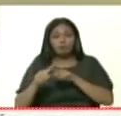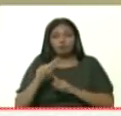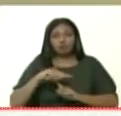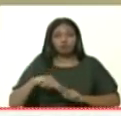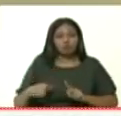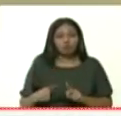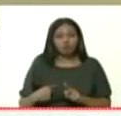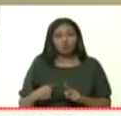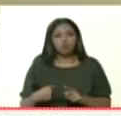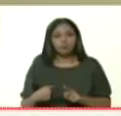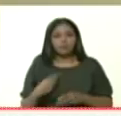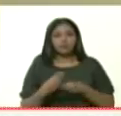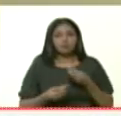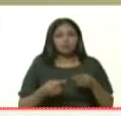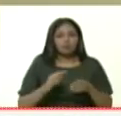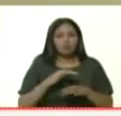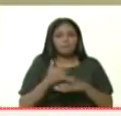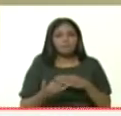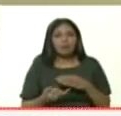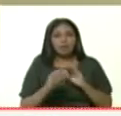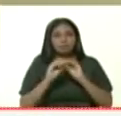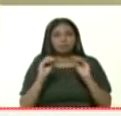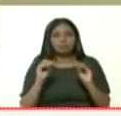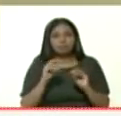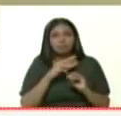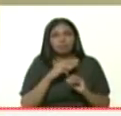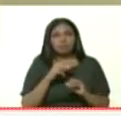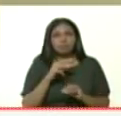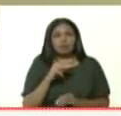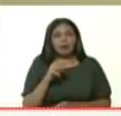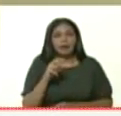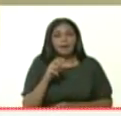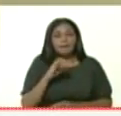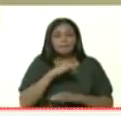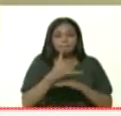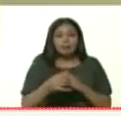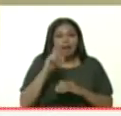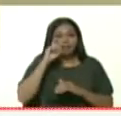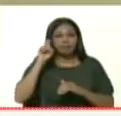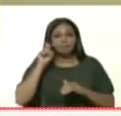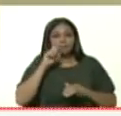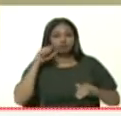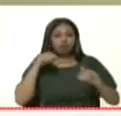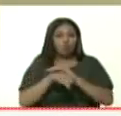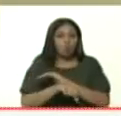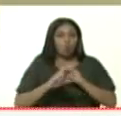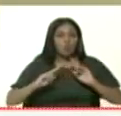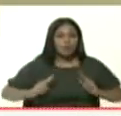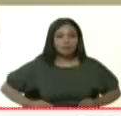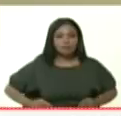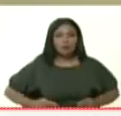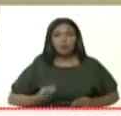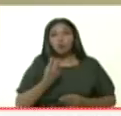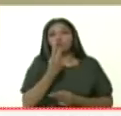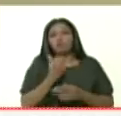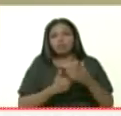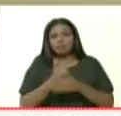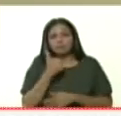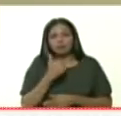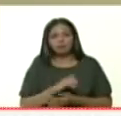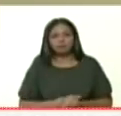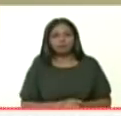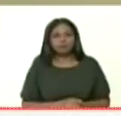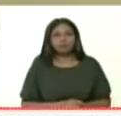hemos creado un plan llamado Plan de Parto Humanizado. Nos falta mucho todavía.